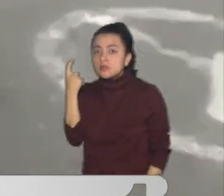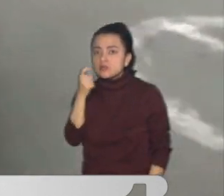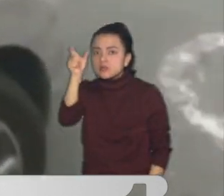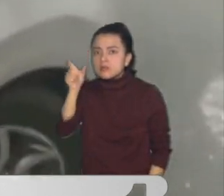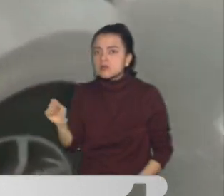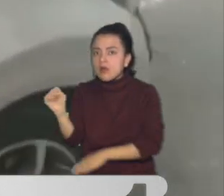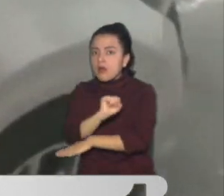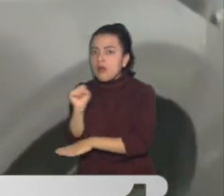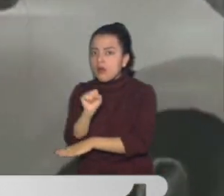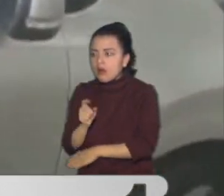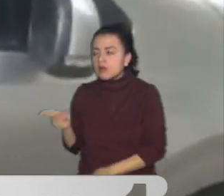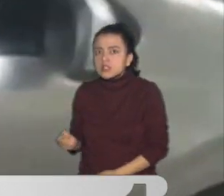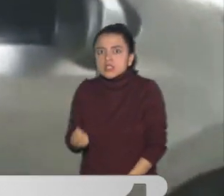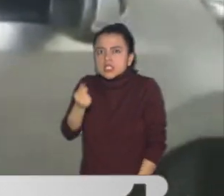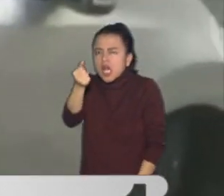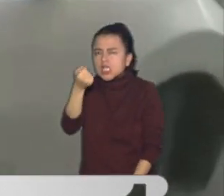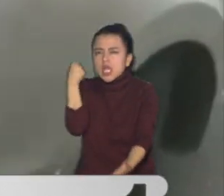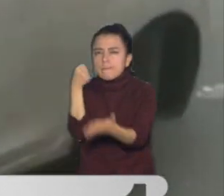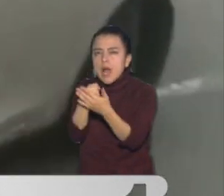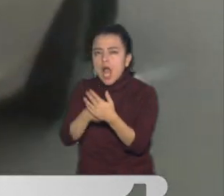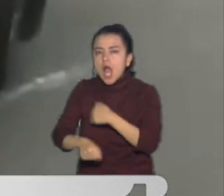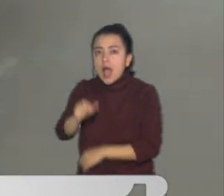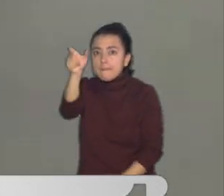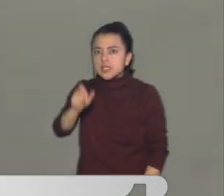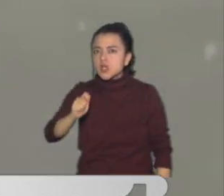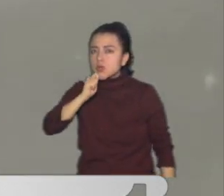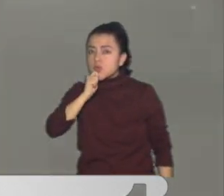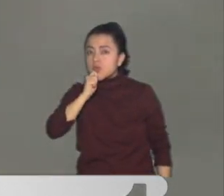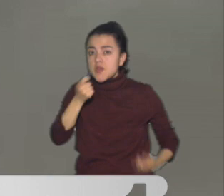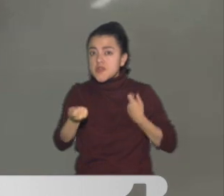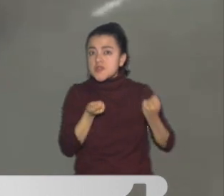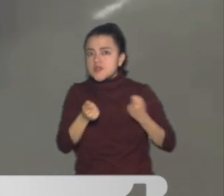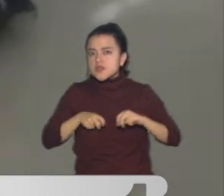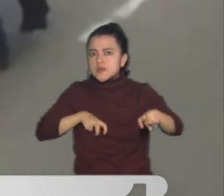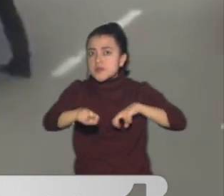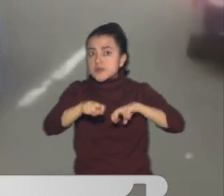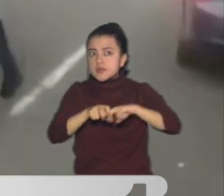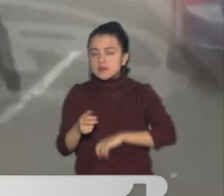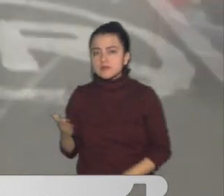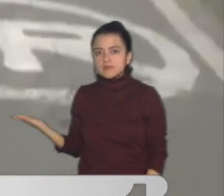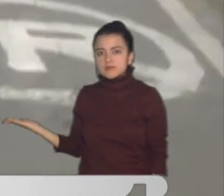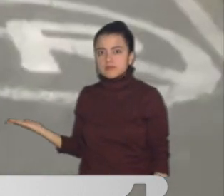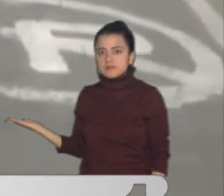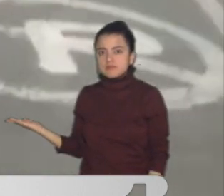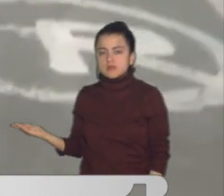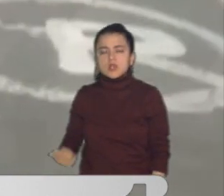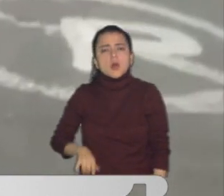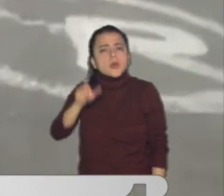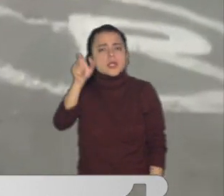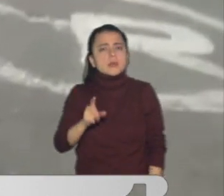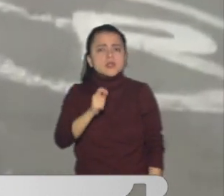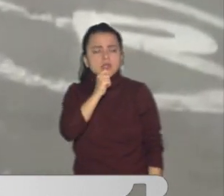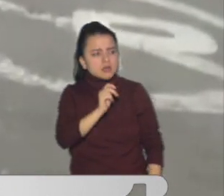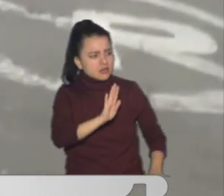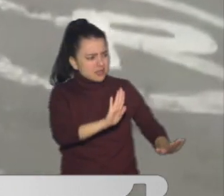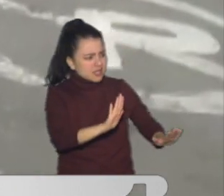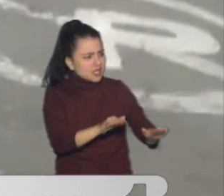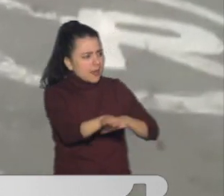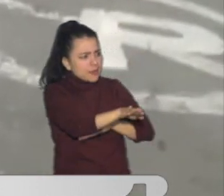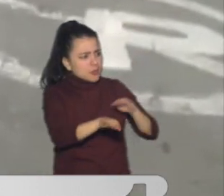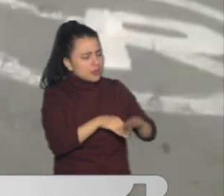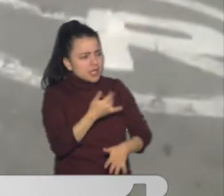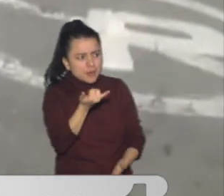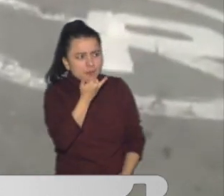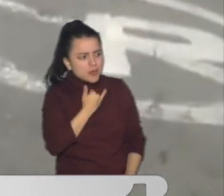vehículo particular que por poco arrolla a un agente de movilidad cuando lo requirió por estar circulando en pico y placa en